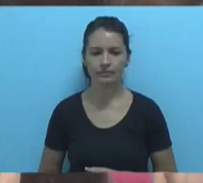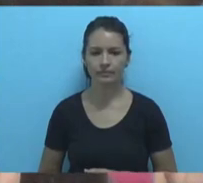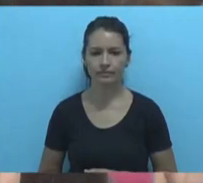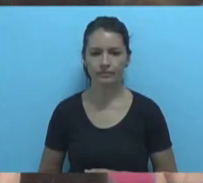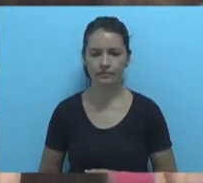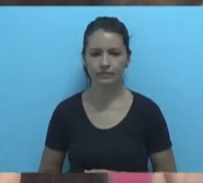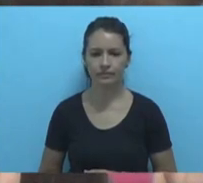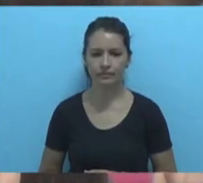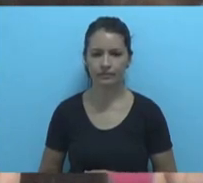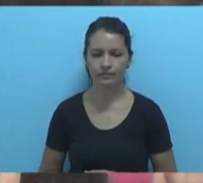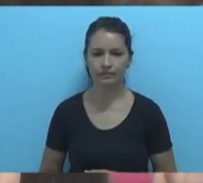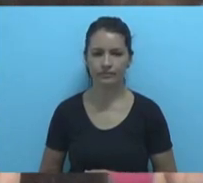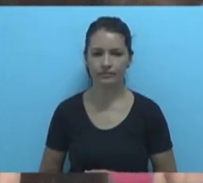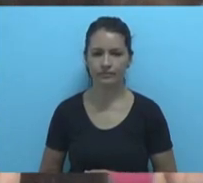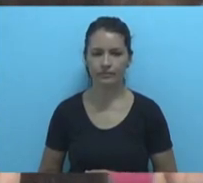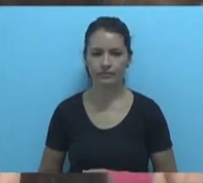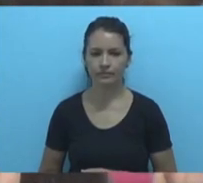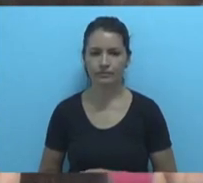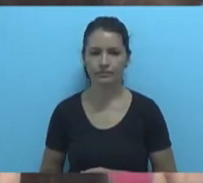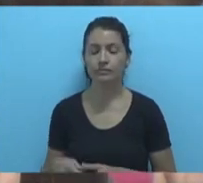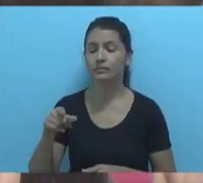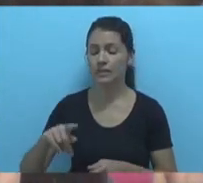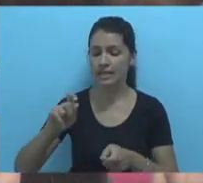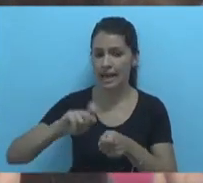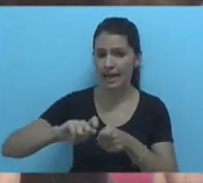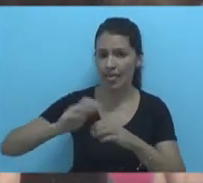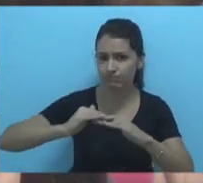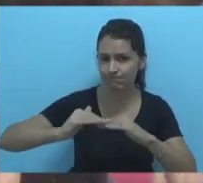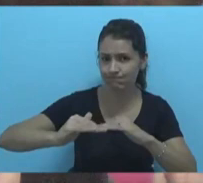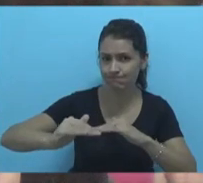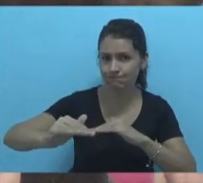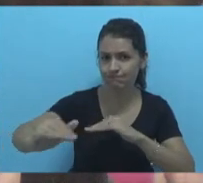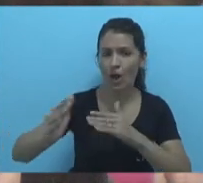y el llamado a licitación para la autovía Santa Fe-San Justo.